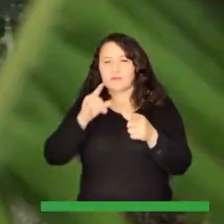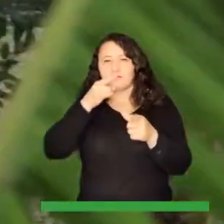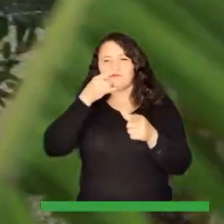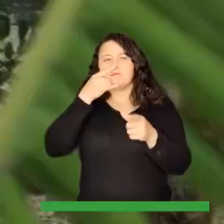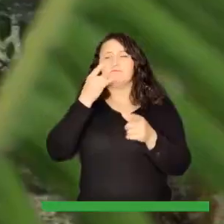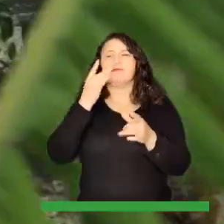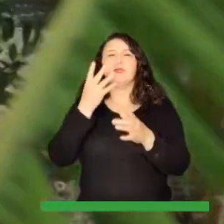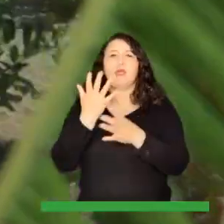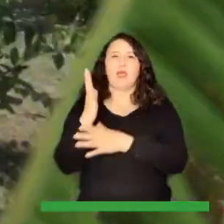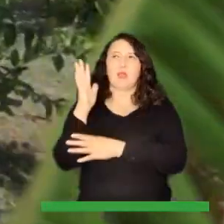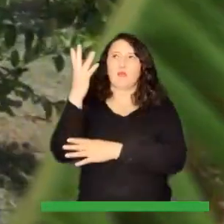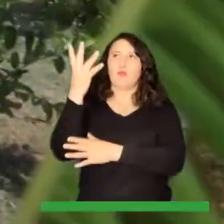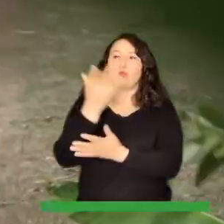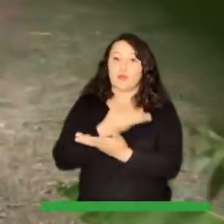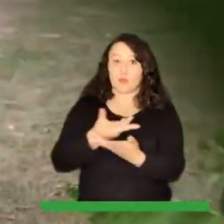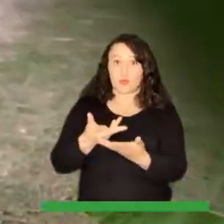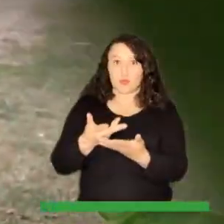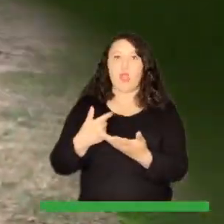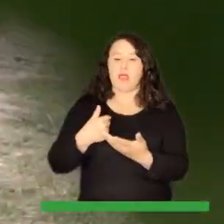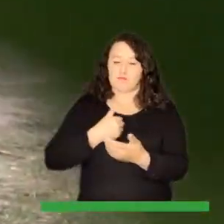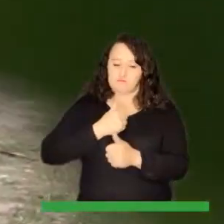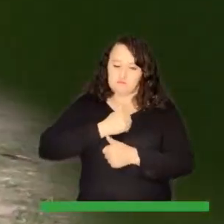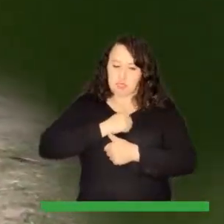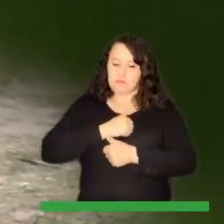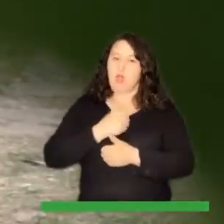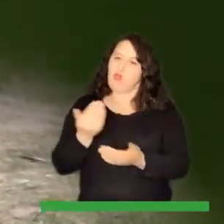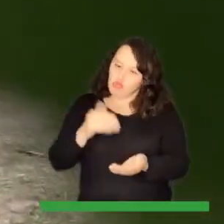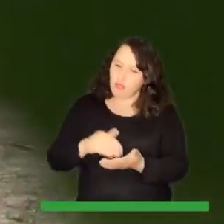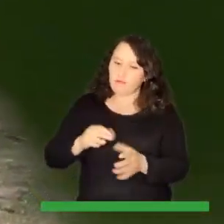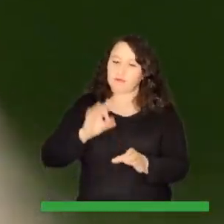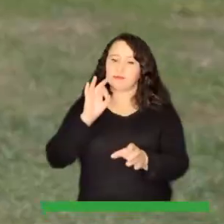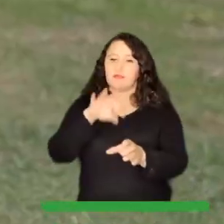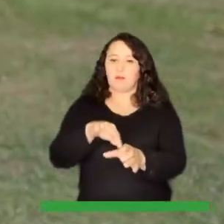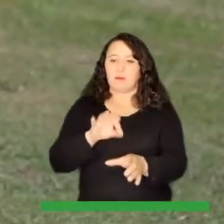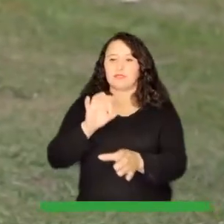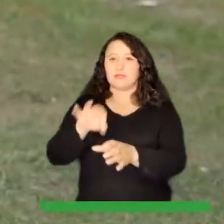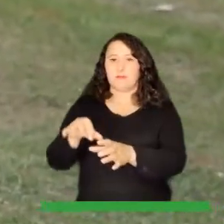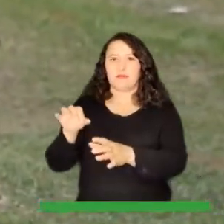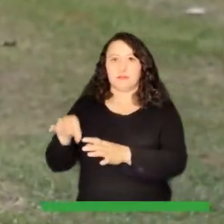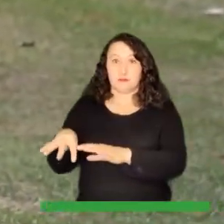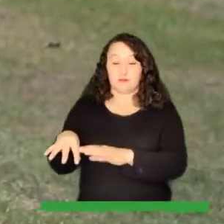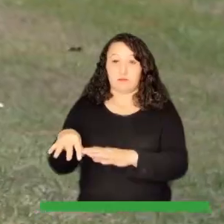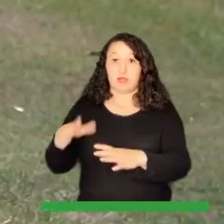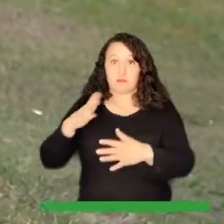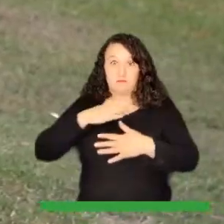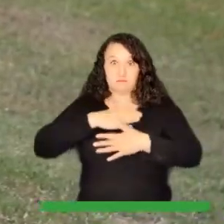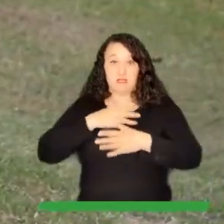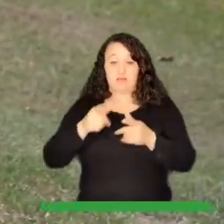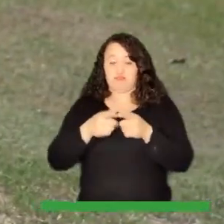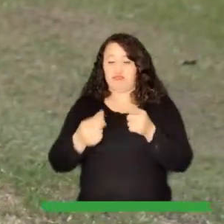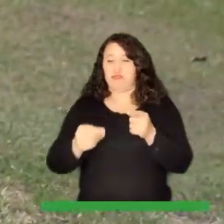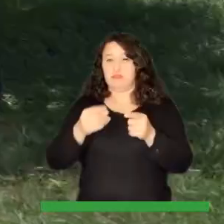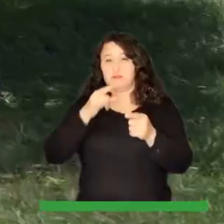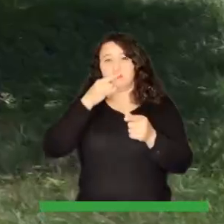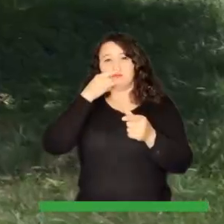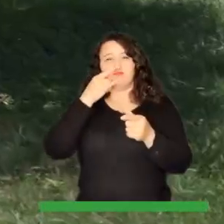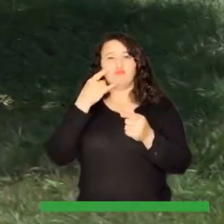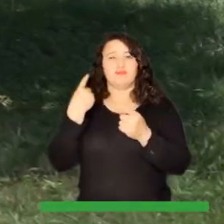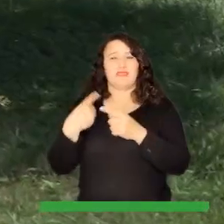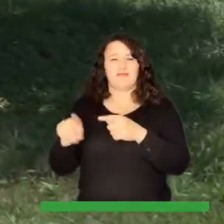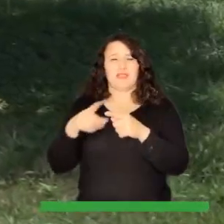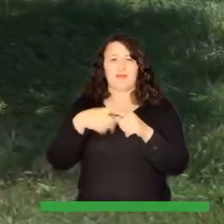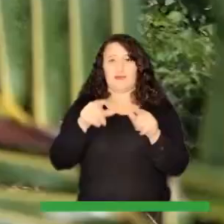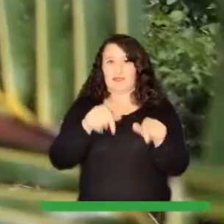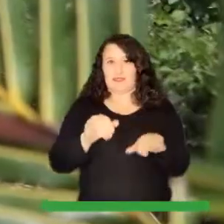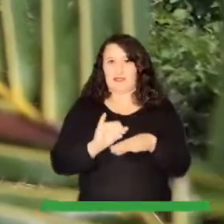yo retomé la labor de sembrar. Entonces en mi huerta encontramos casi la mayoría de las aromáticas que tenemos aquí en la